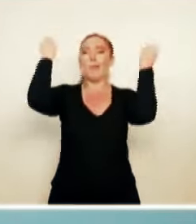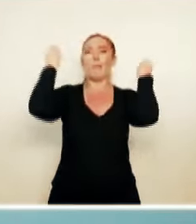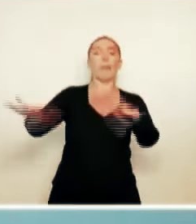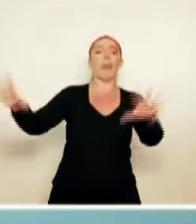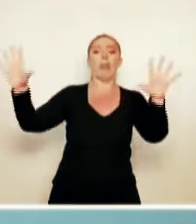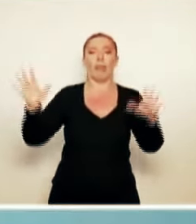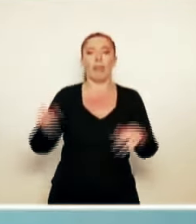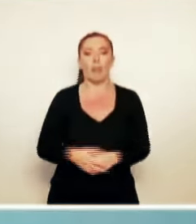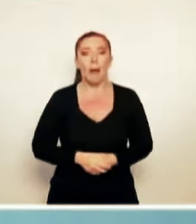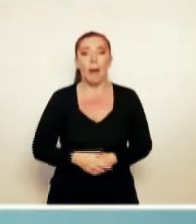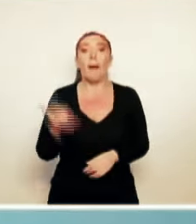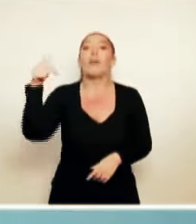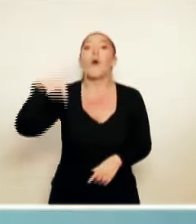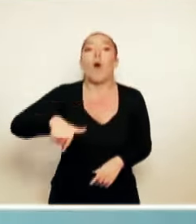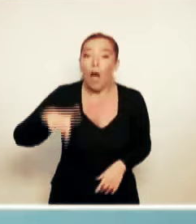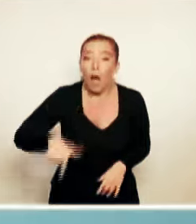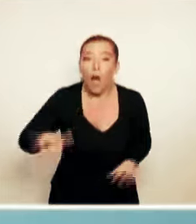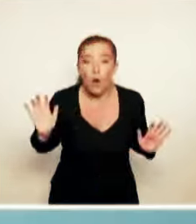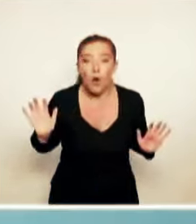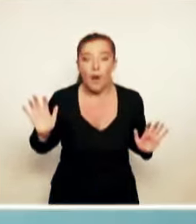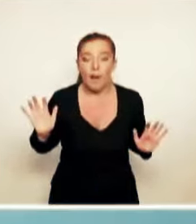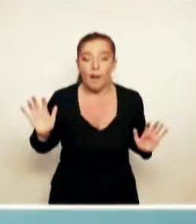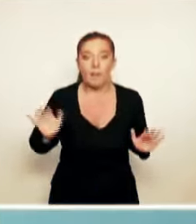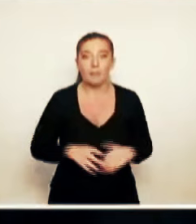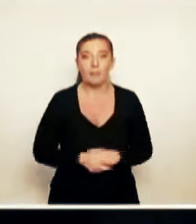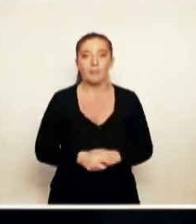Ahora, yo quiero...